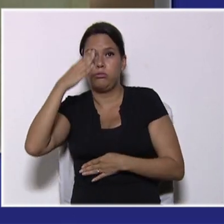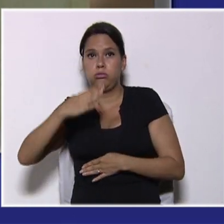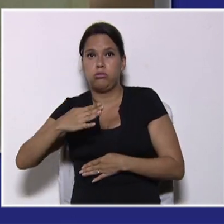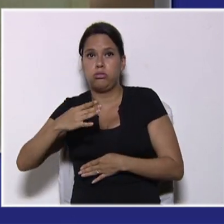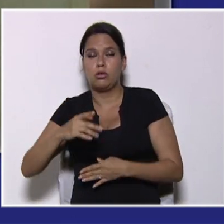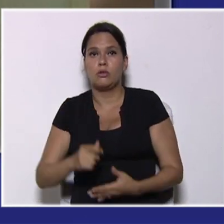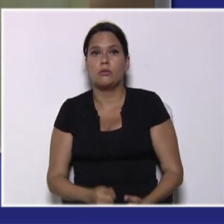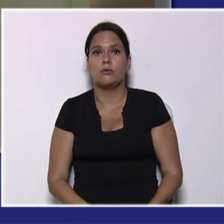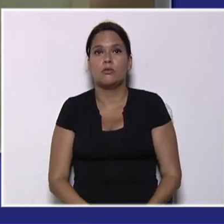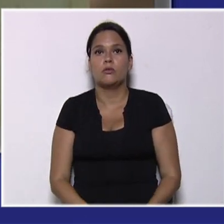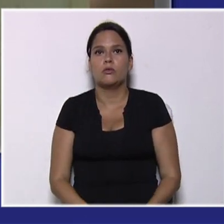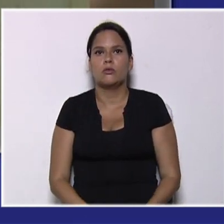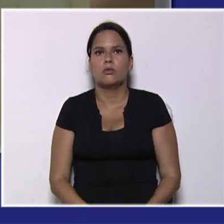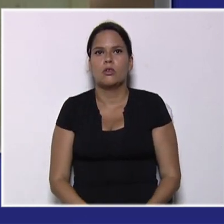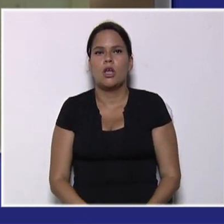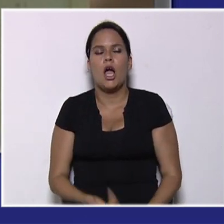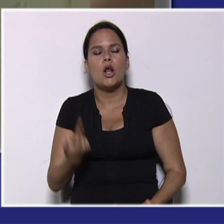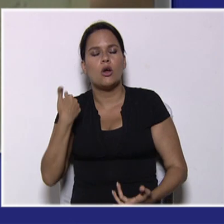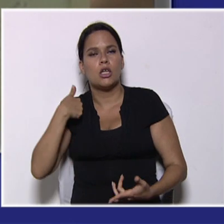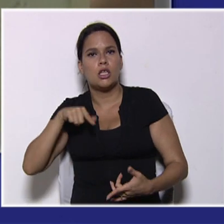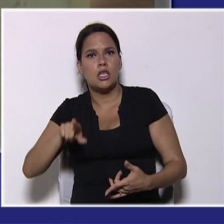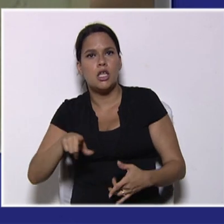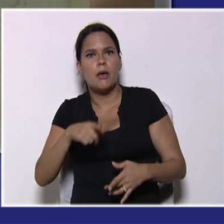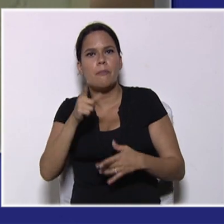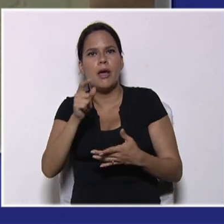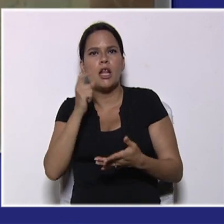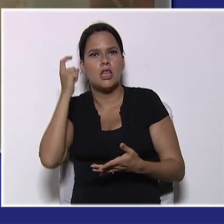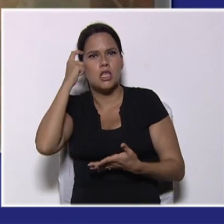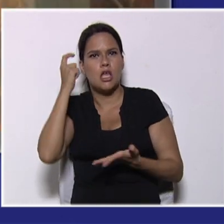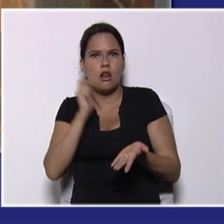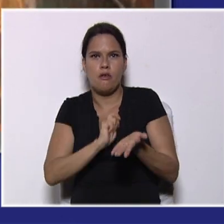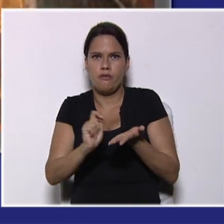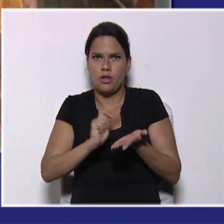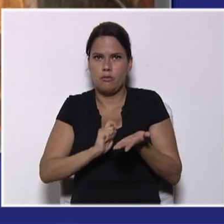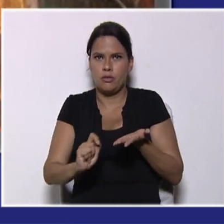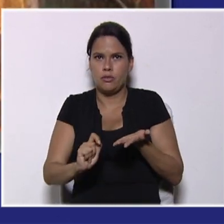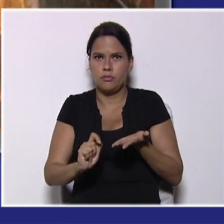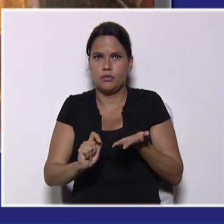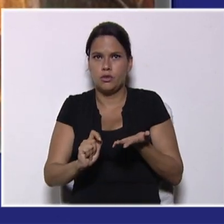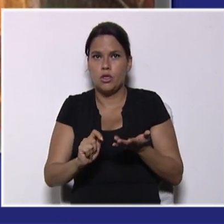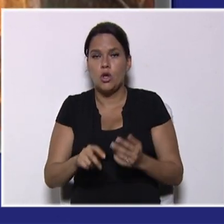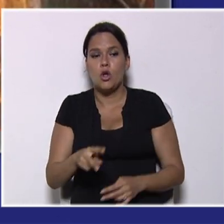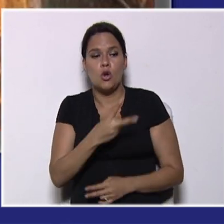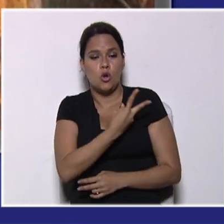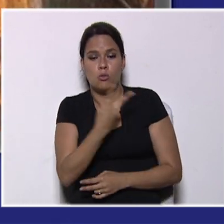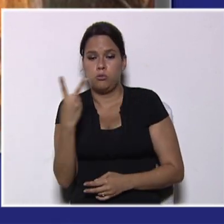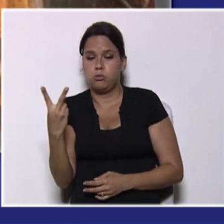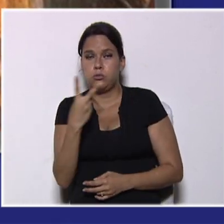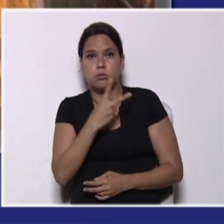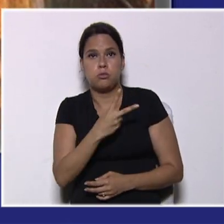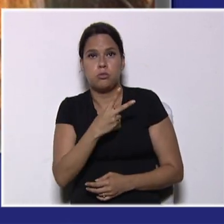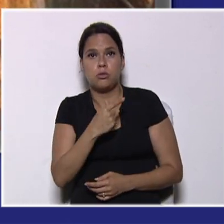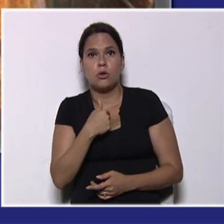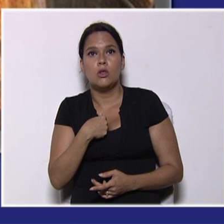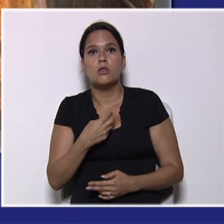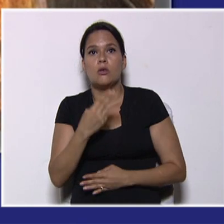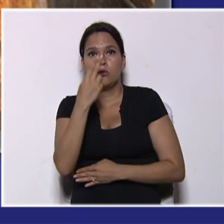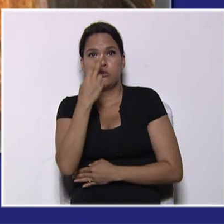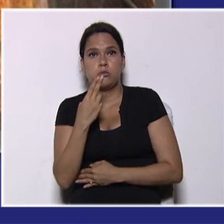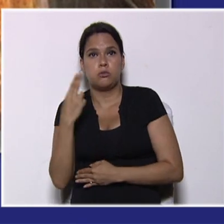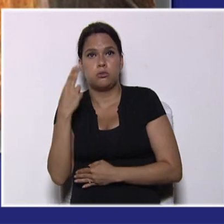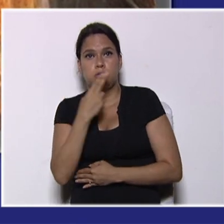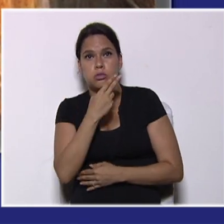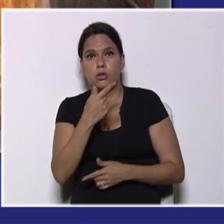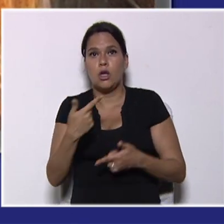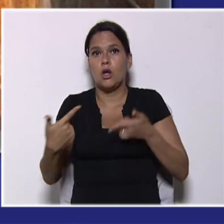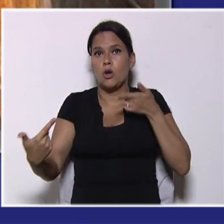las posiciones que sostenían para el día de la firma. Ambos contendientes se comprometieron a combatir como lo